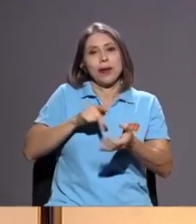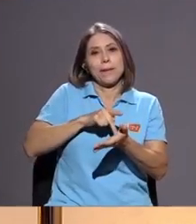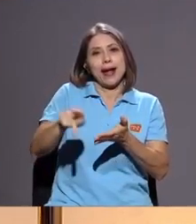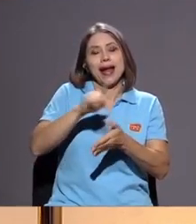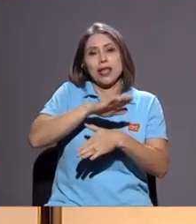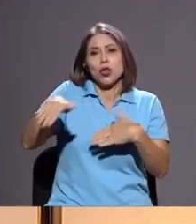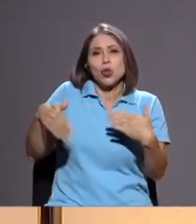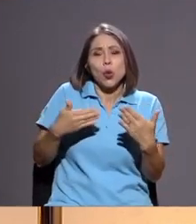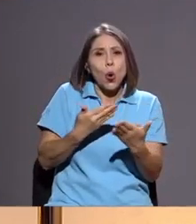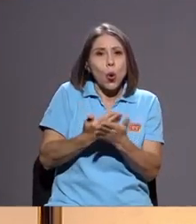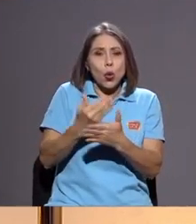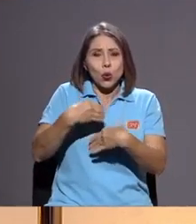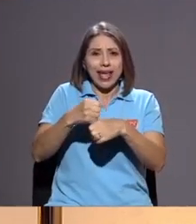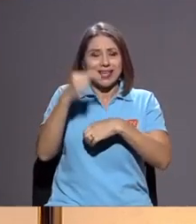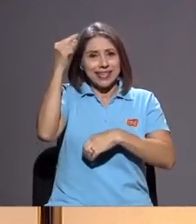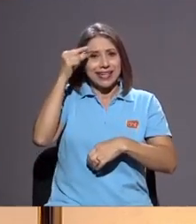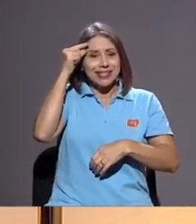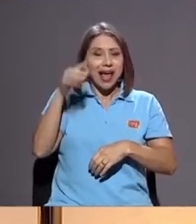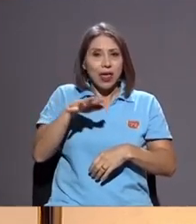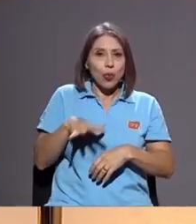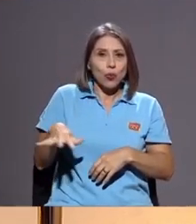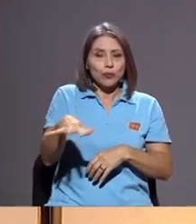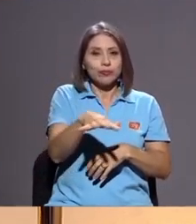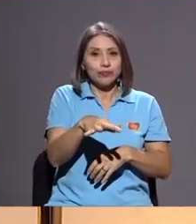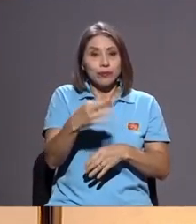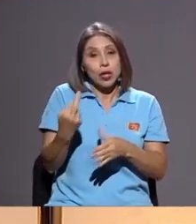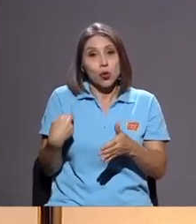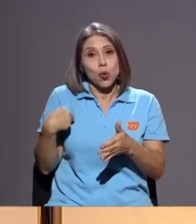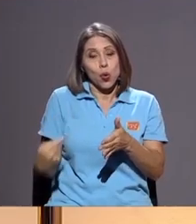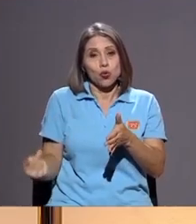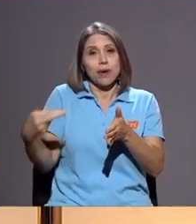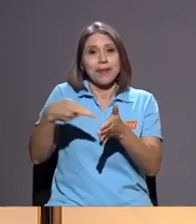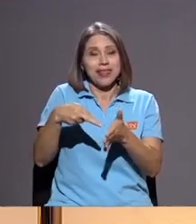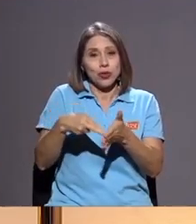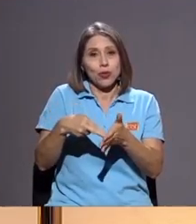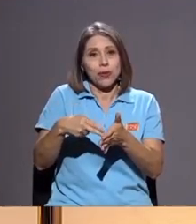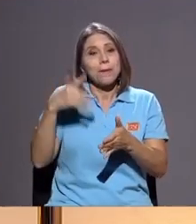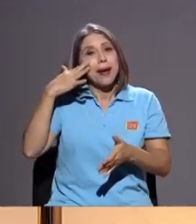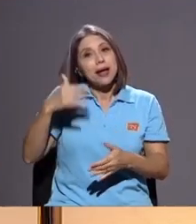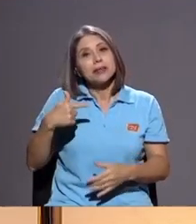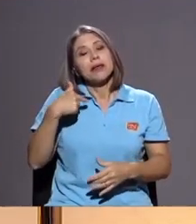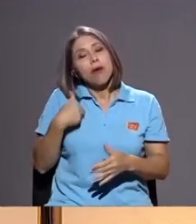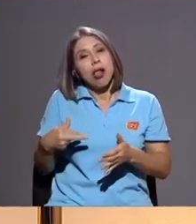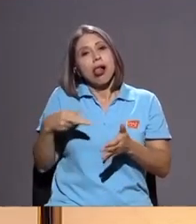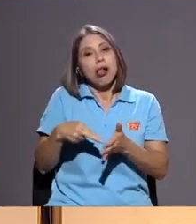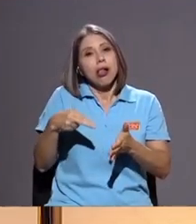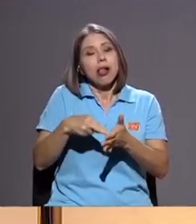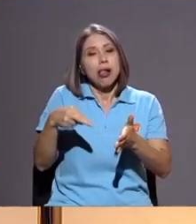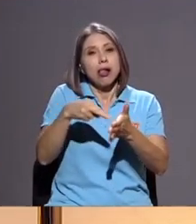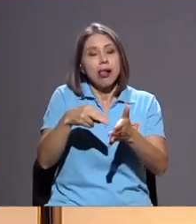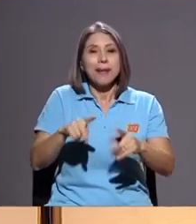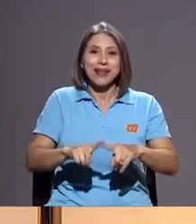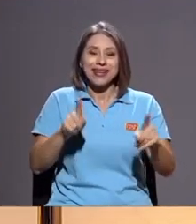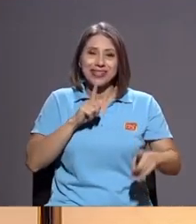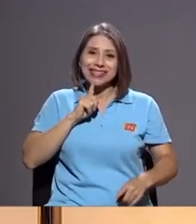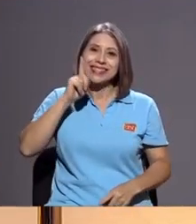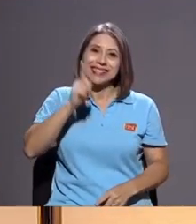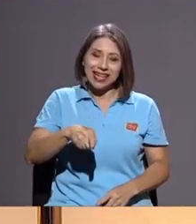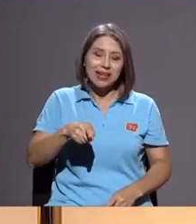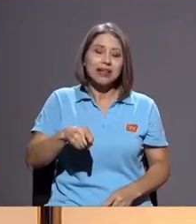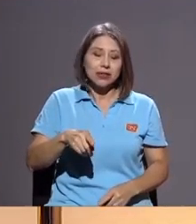todo lo que el Estado hace. Y lo repito y parece una cantaleja, pero es cierto en